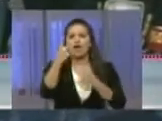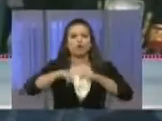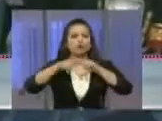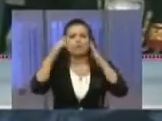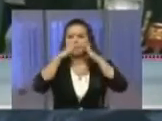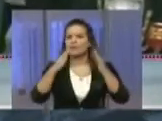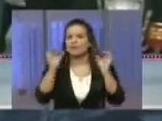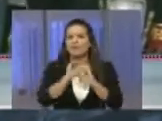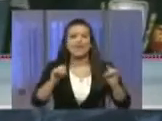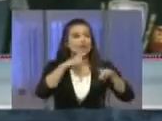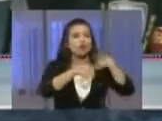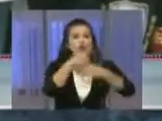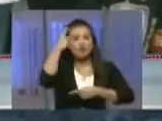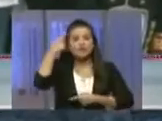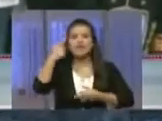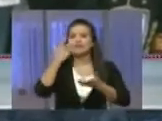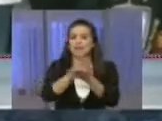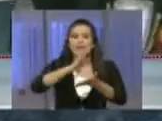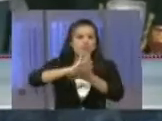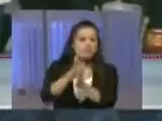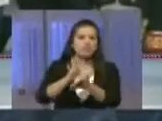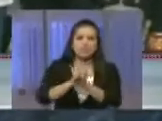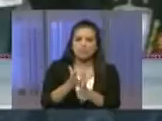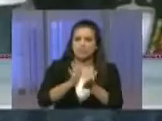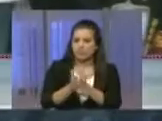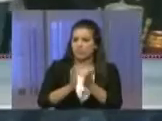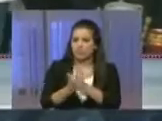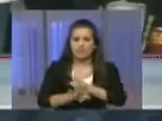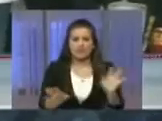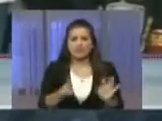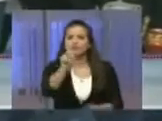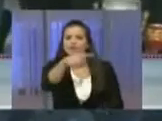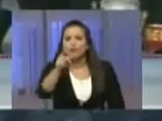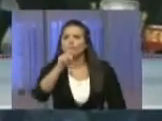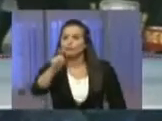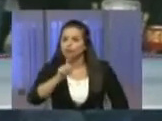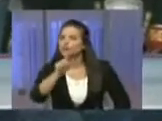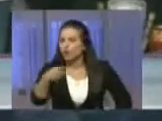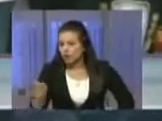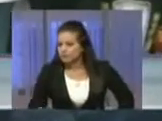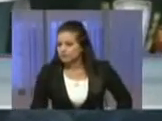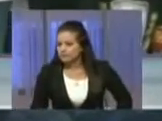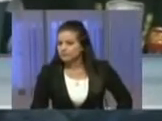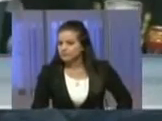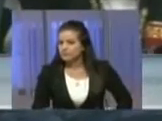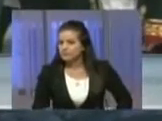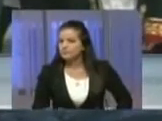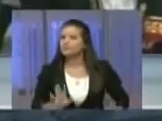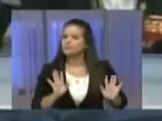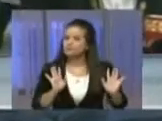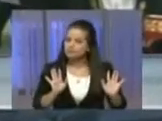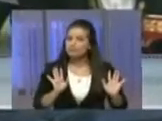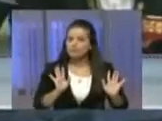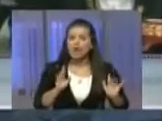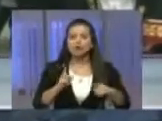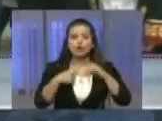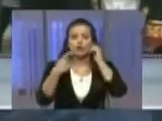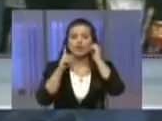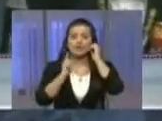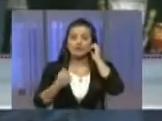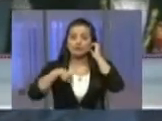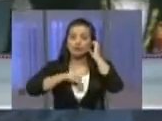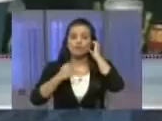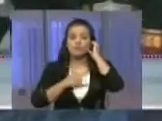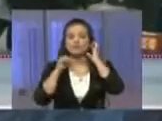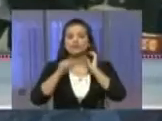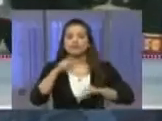hacen es destruir destruir destruir destruir o miento bueno todos los días nosotros tenemos que construir